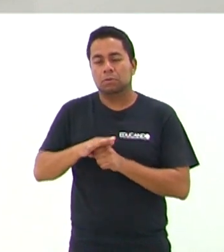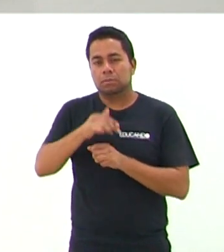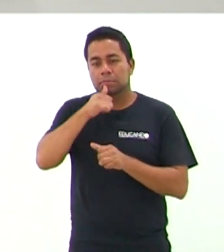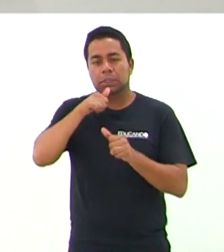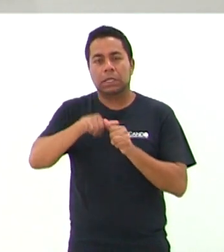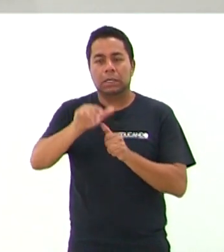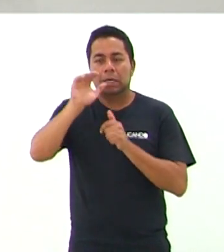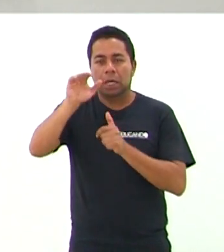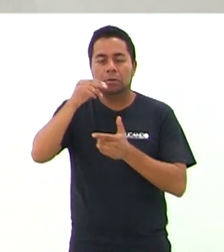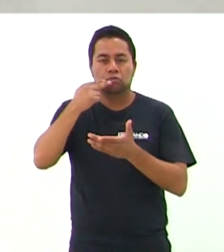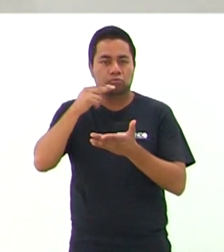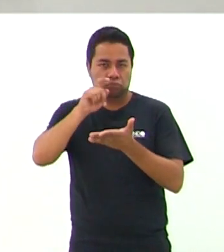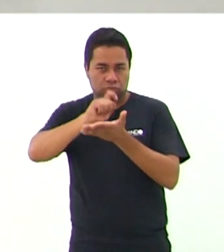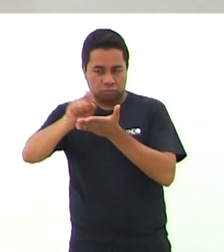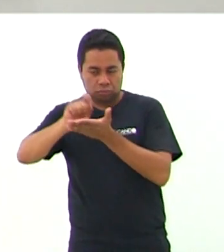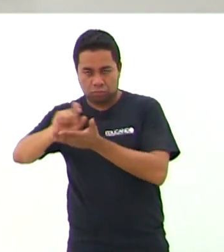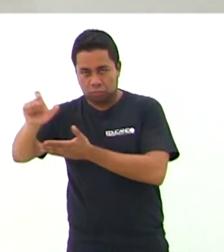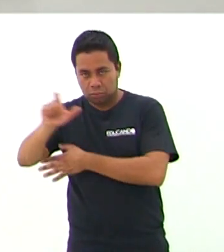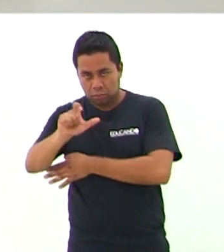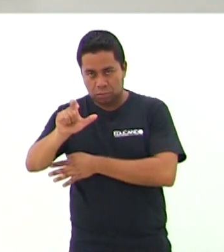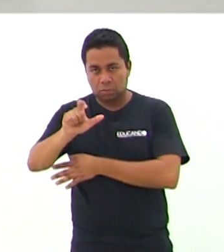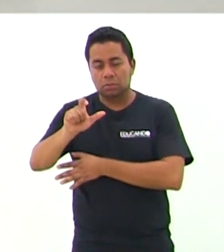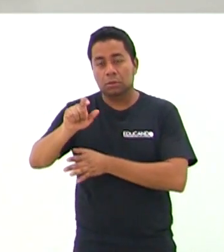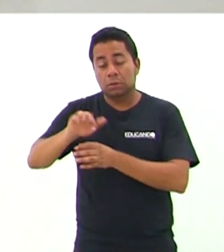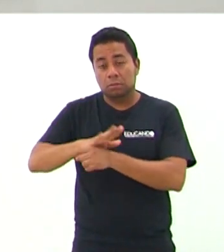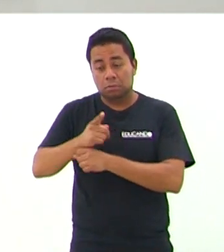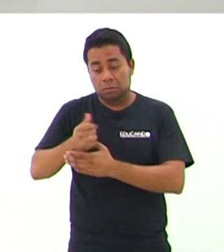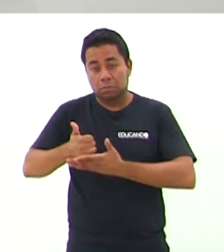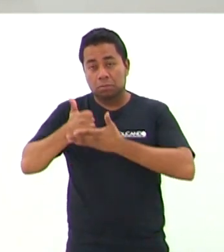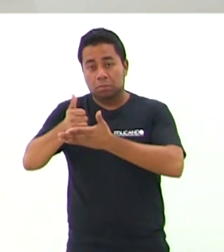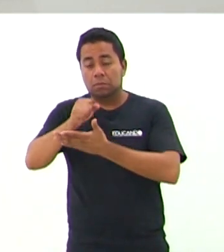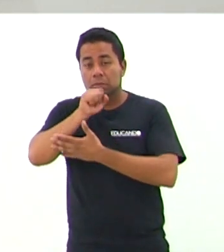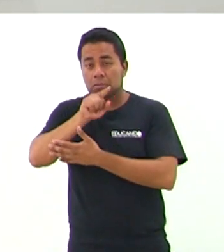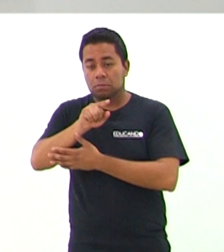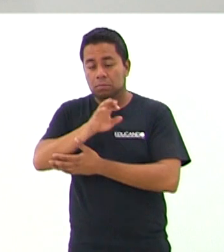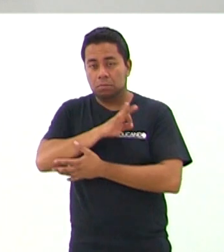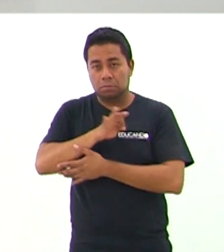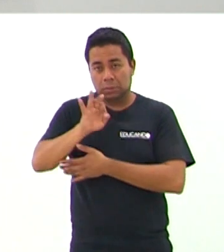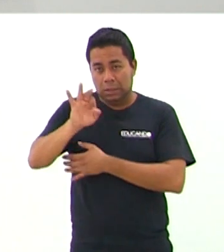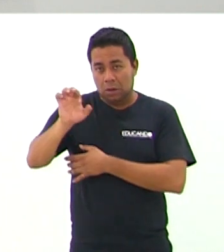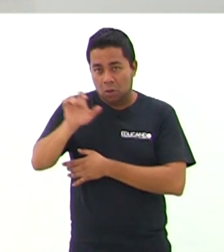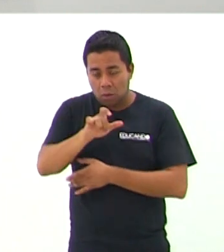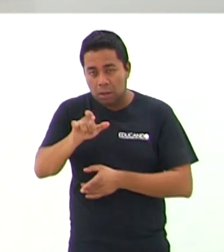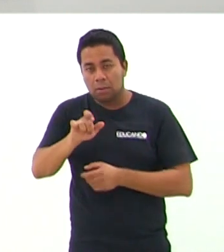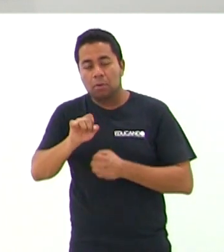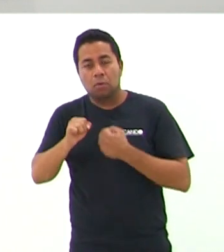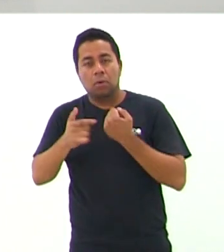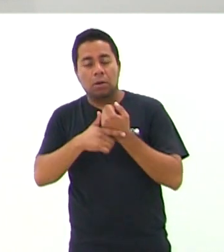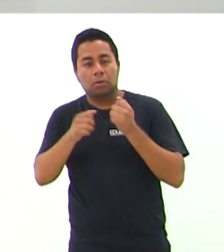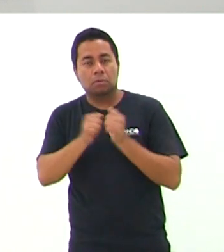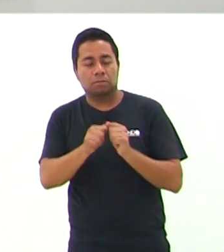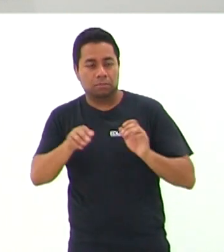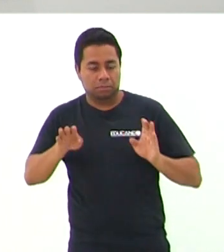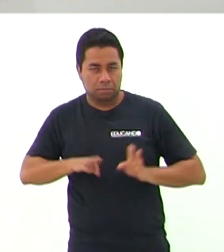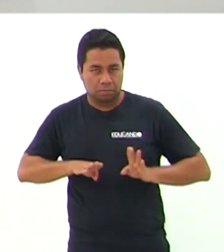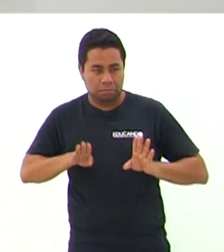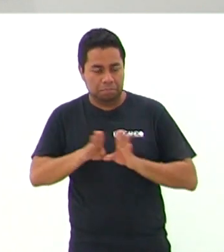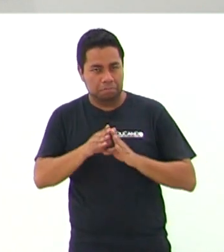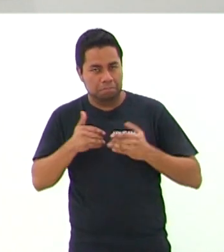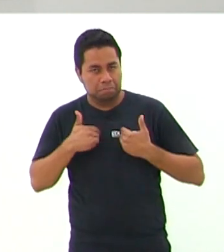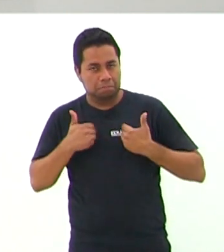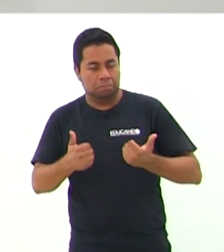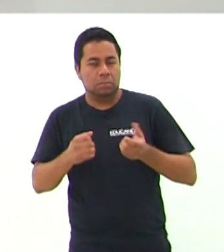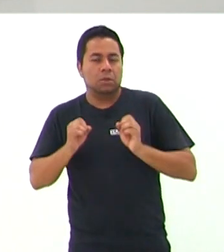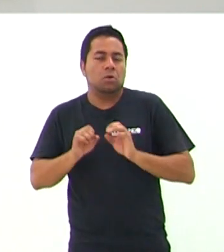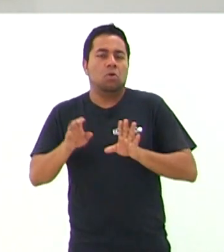mayúsculas, ¿bien? Porque también nos va a hacer referencia en algunas características de cómo entender y también